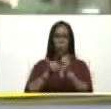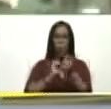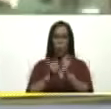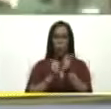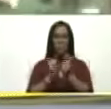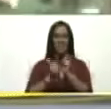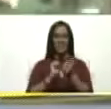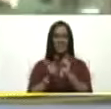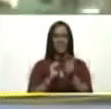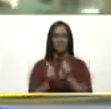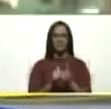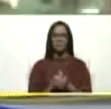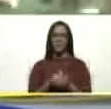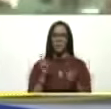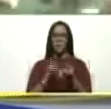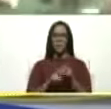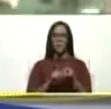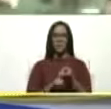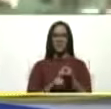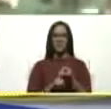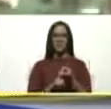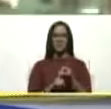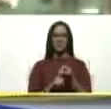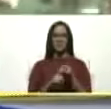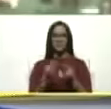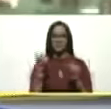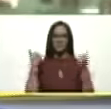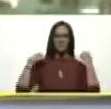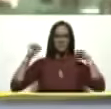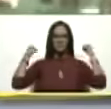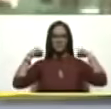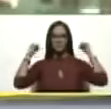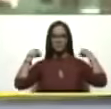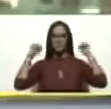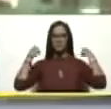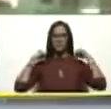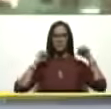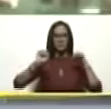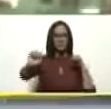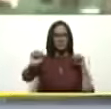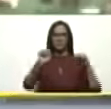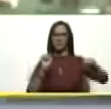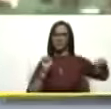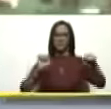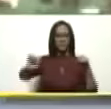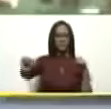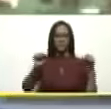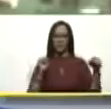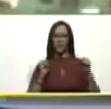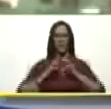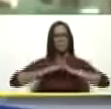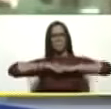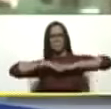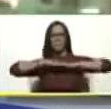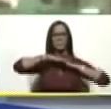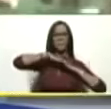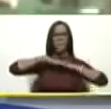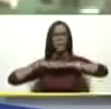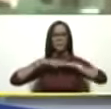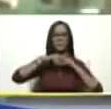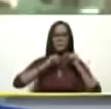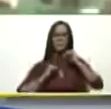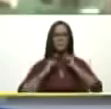pa, con silita. Ejercicio para acá, flexiones, plim, plum, plum, plum.